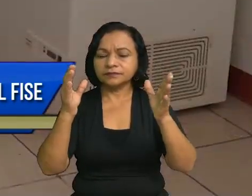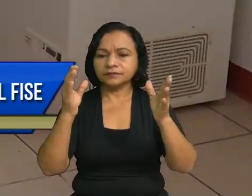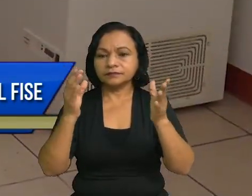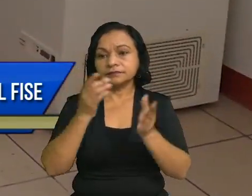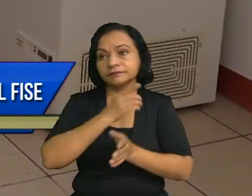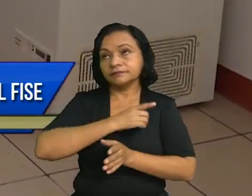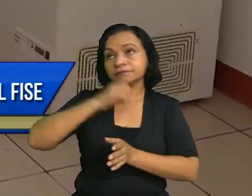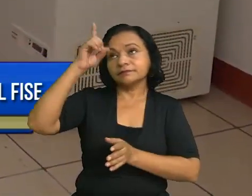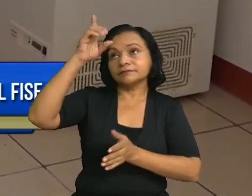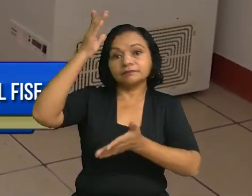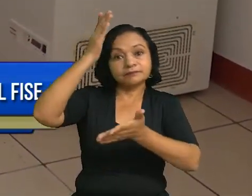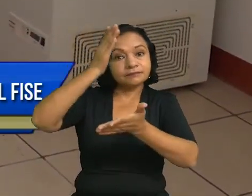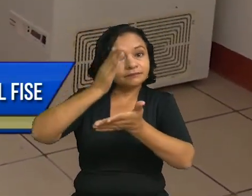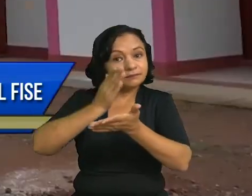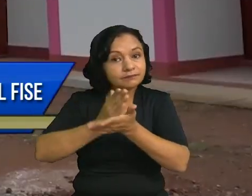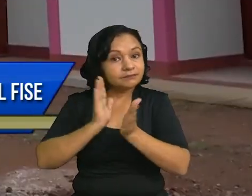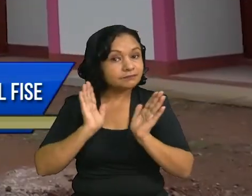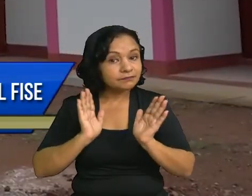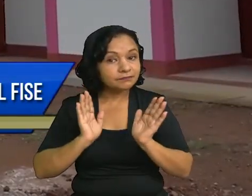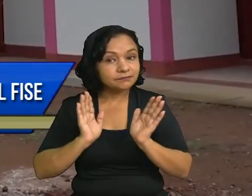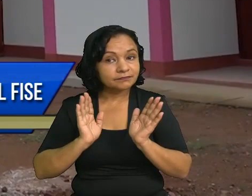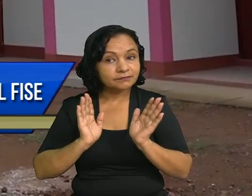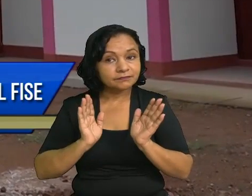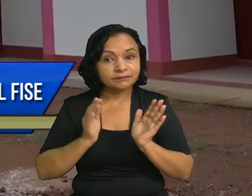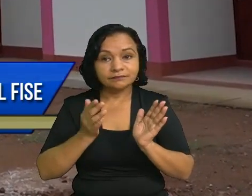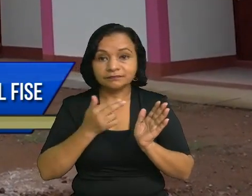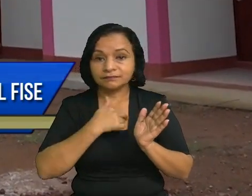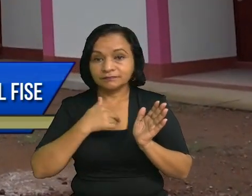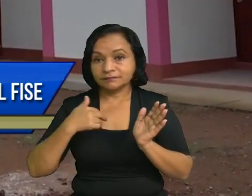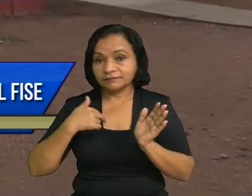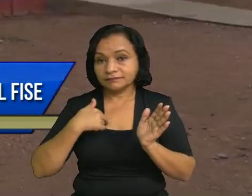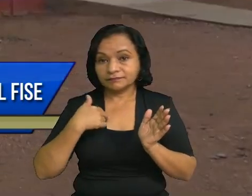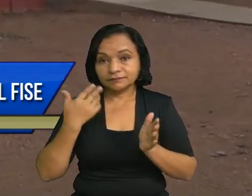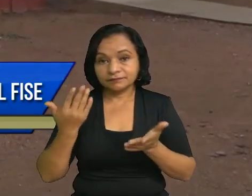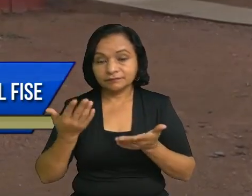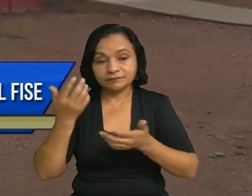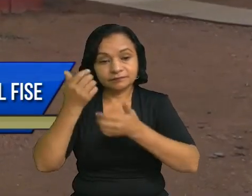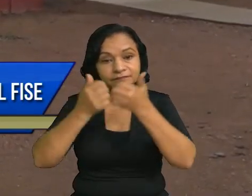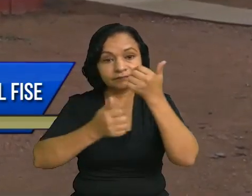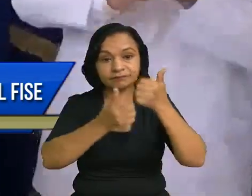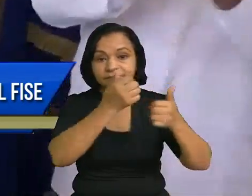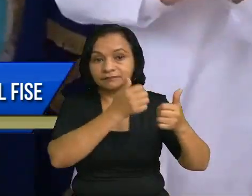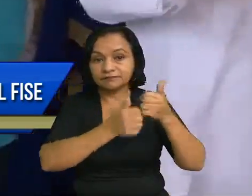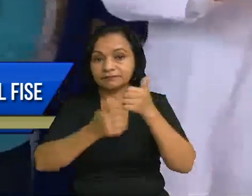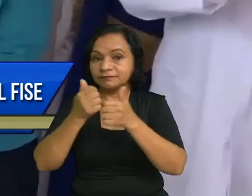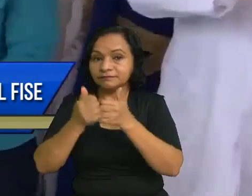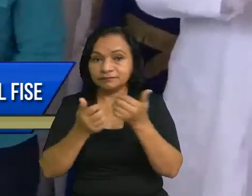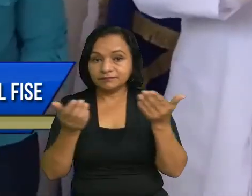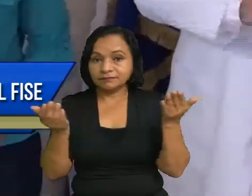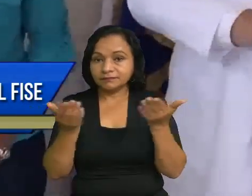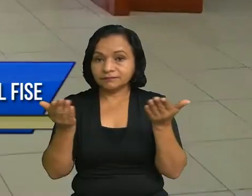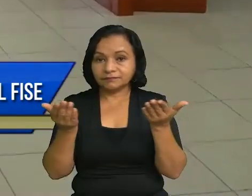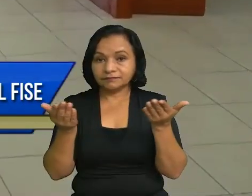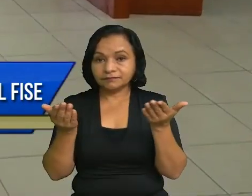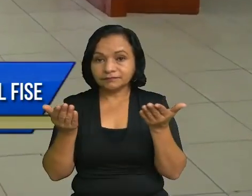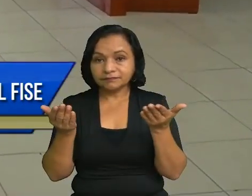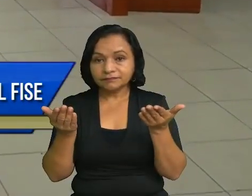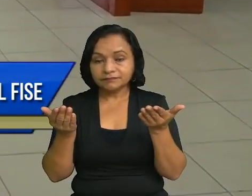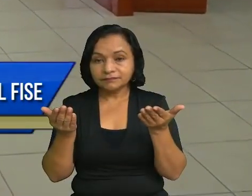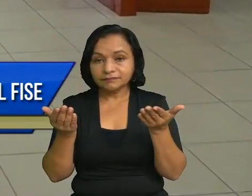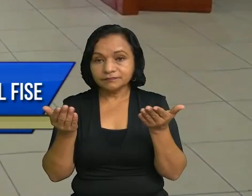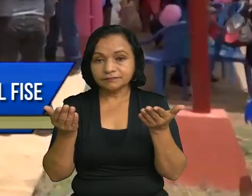de dios como decimos nosotros no es que hubo una afectación de que digamos haya